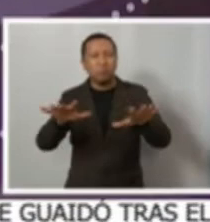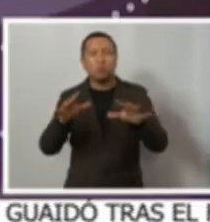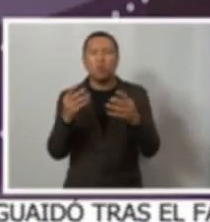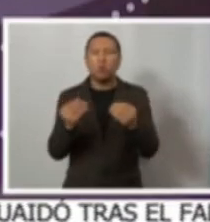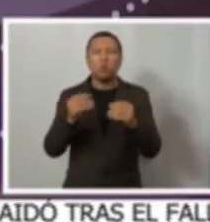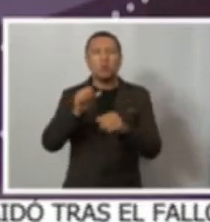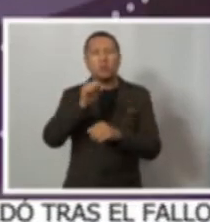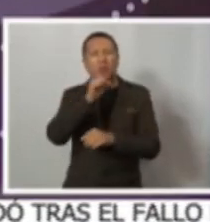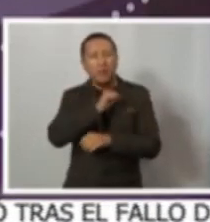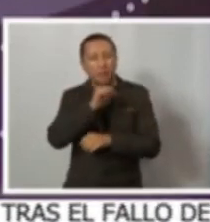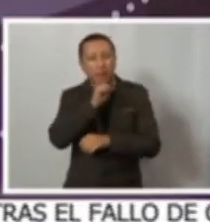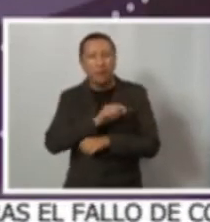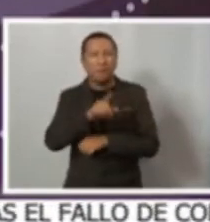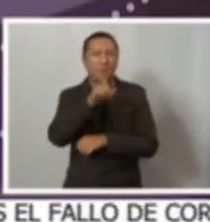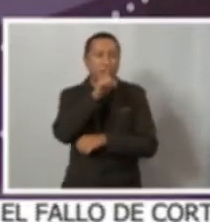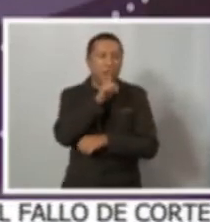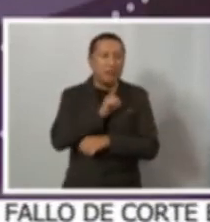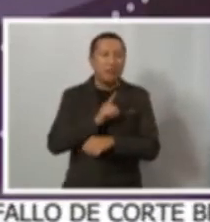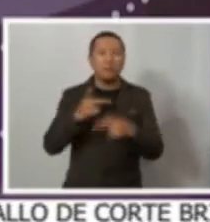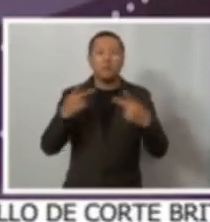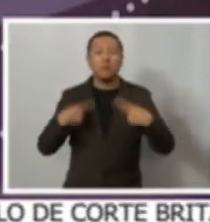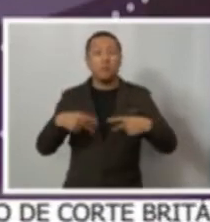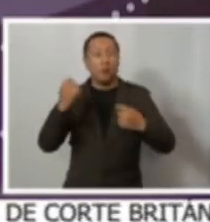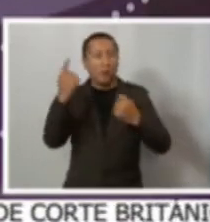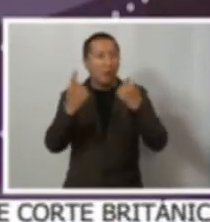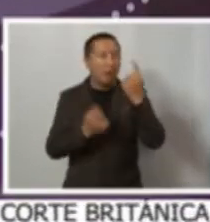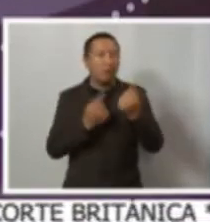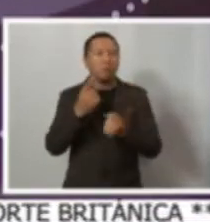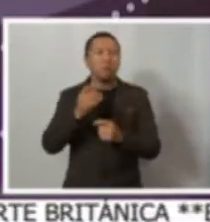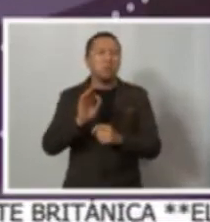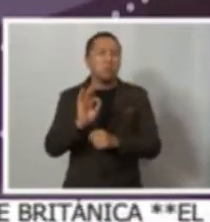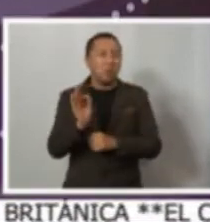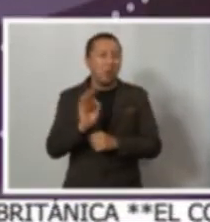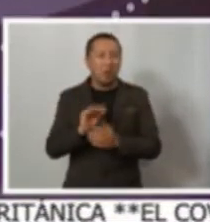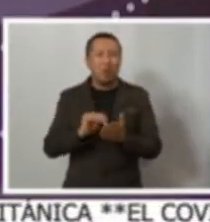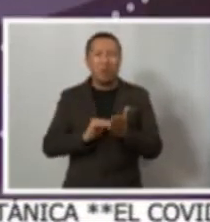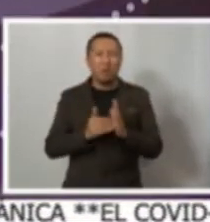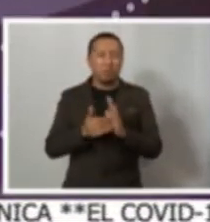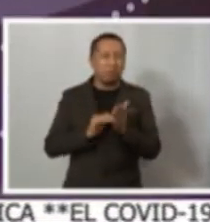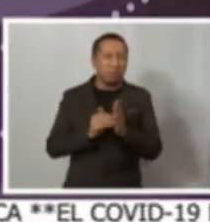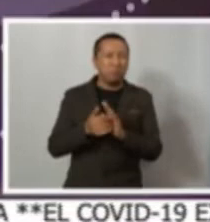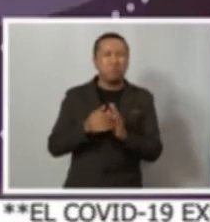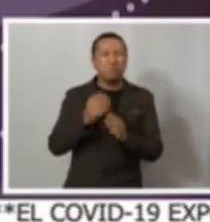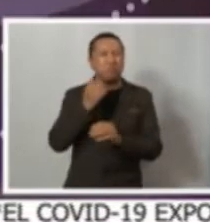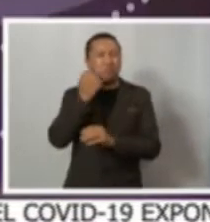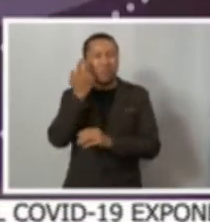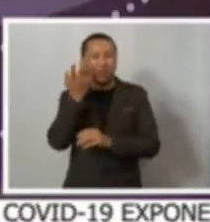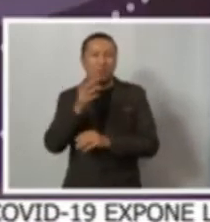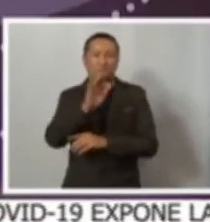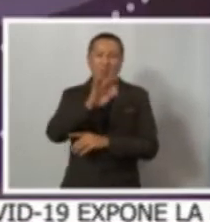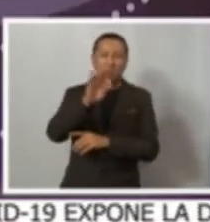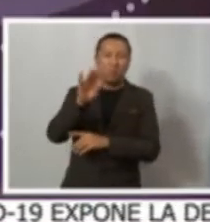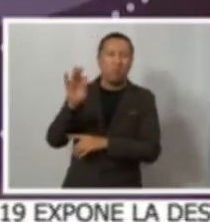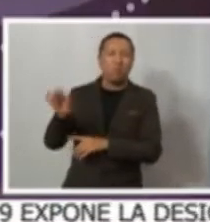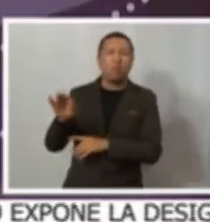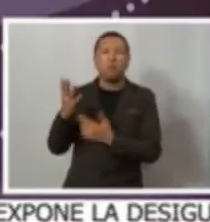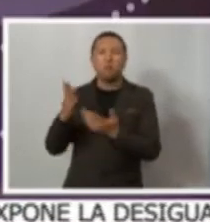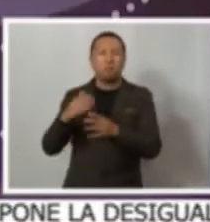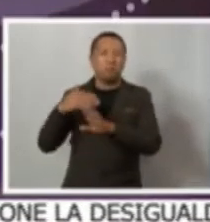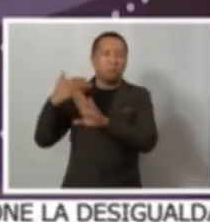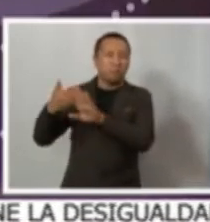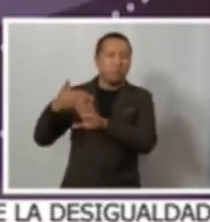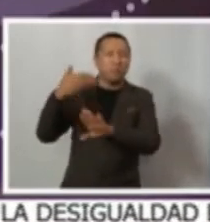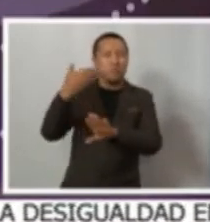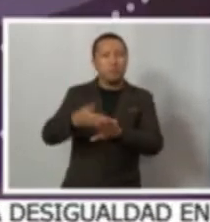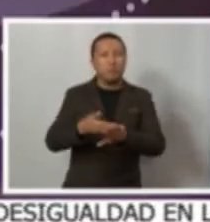rumores de gente que a lo mejor con esa intención meramente de afectar algunas pues